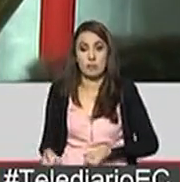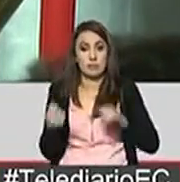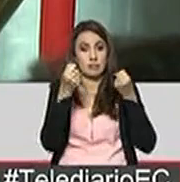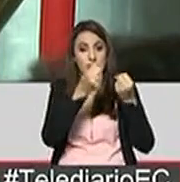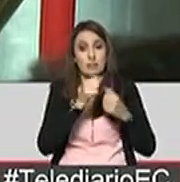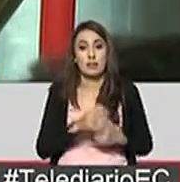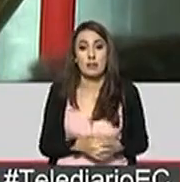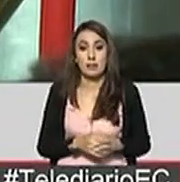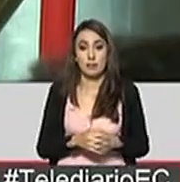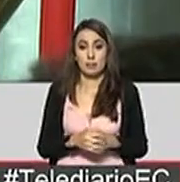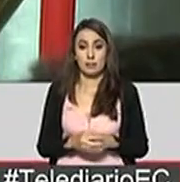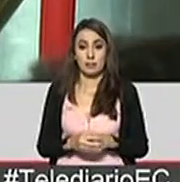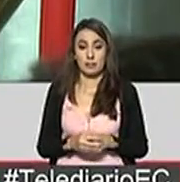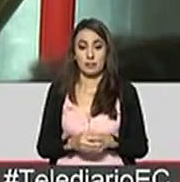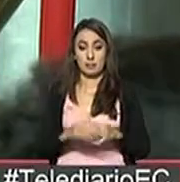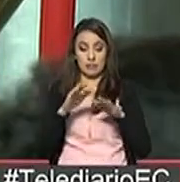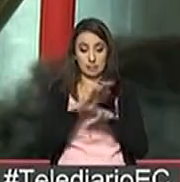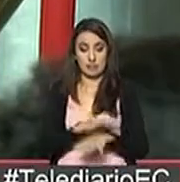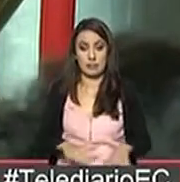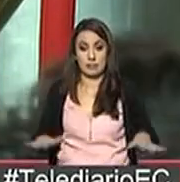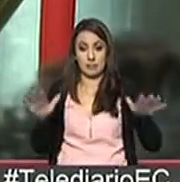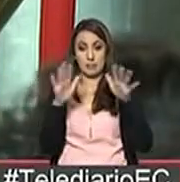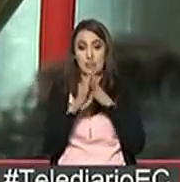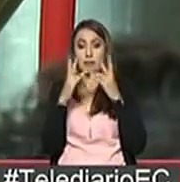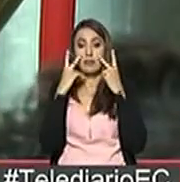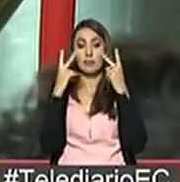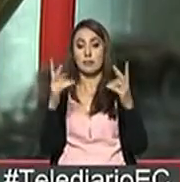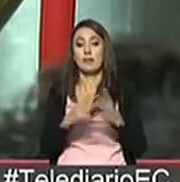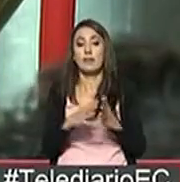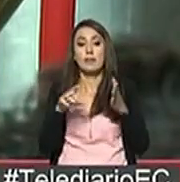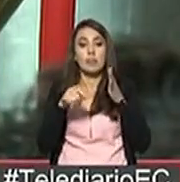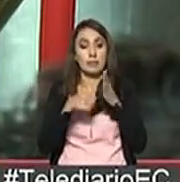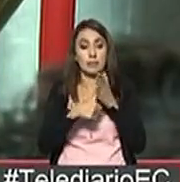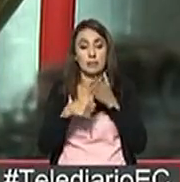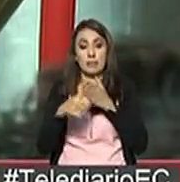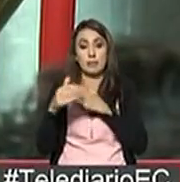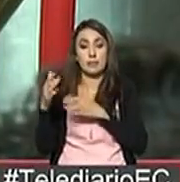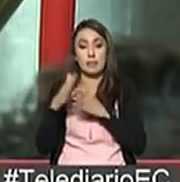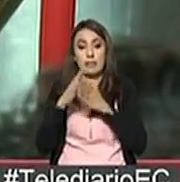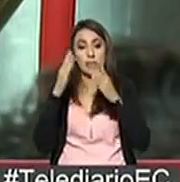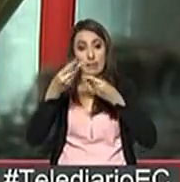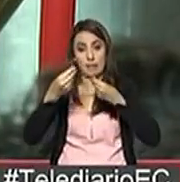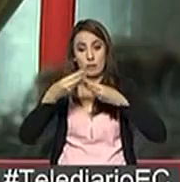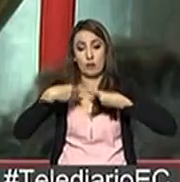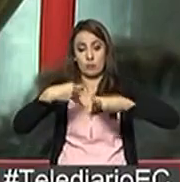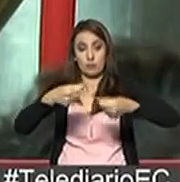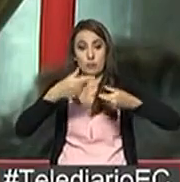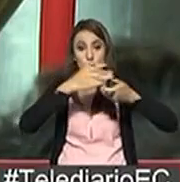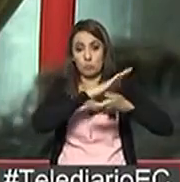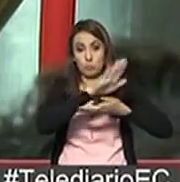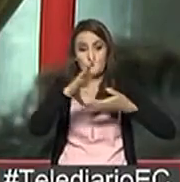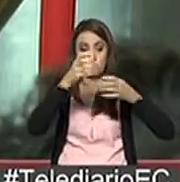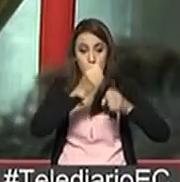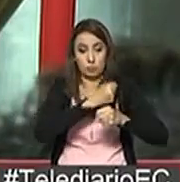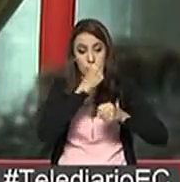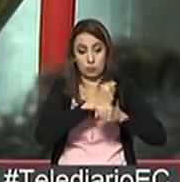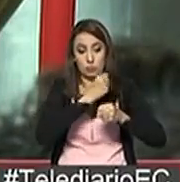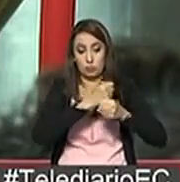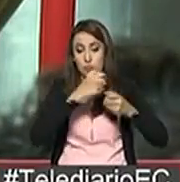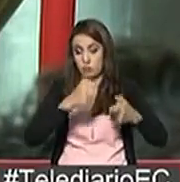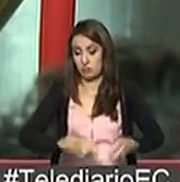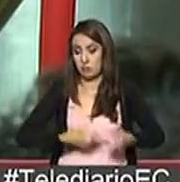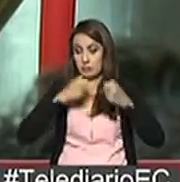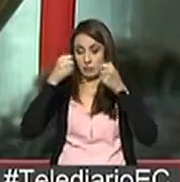país. Ese dinero ha beneficiado a 85 empresarios que a su vez han generado más trabajo y producción para los